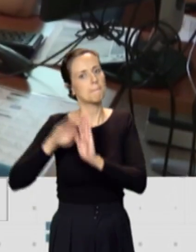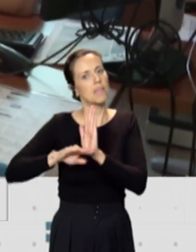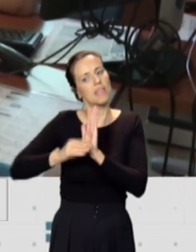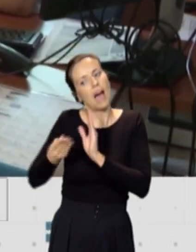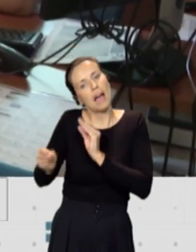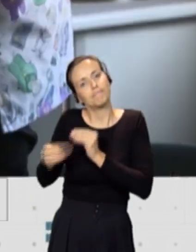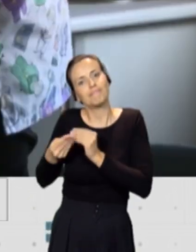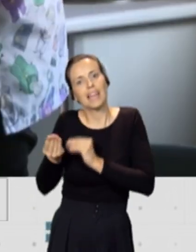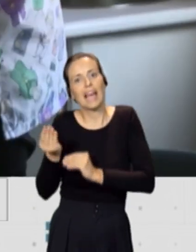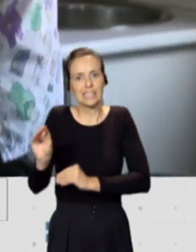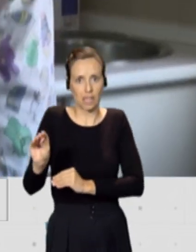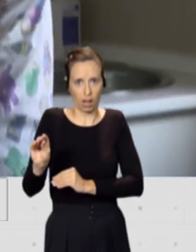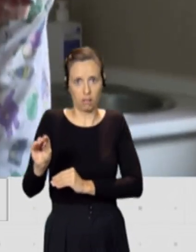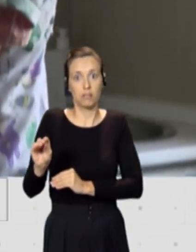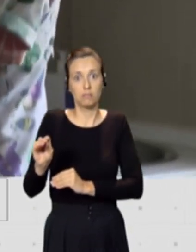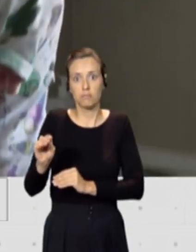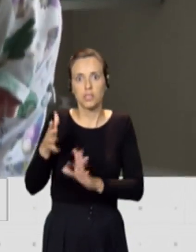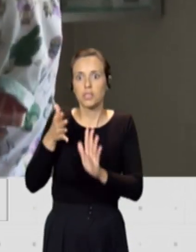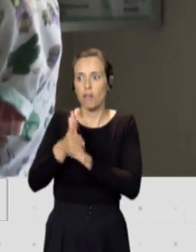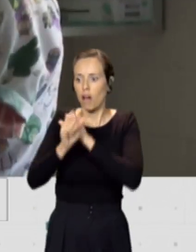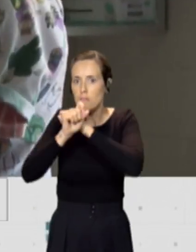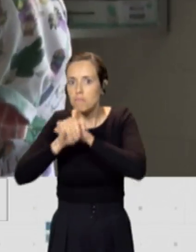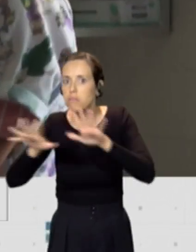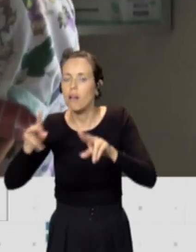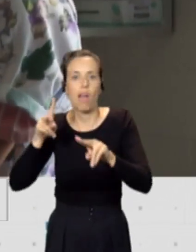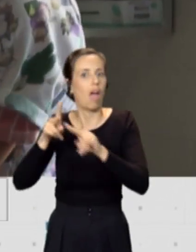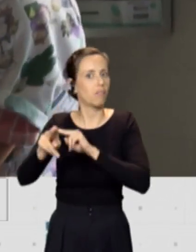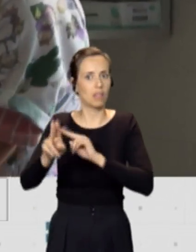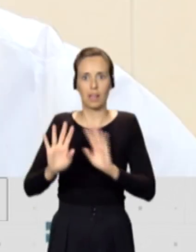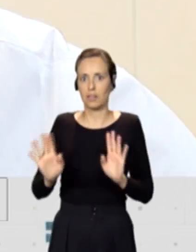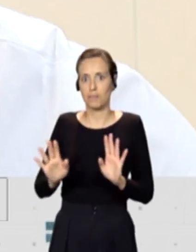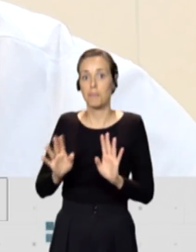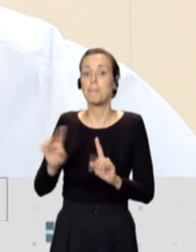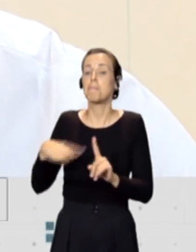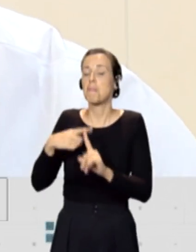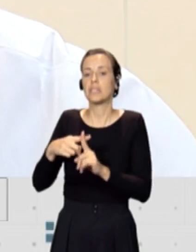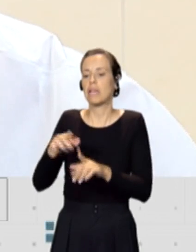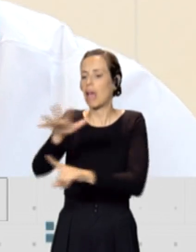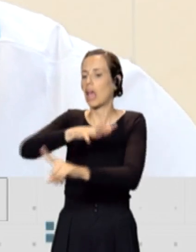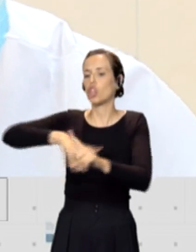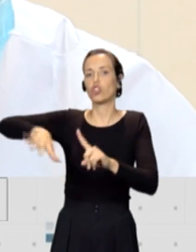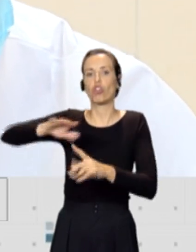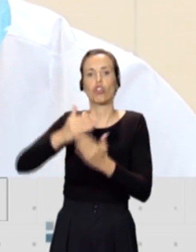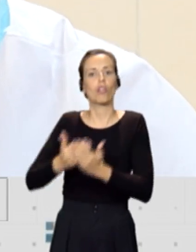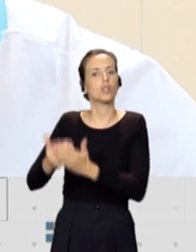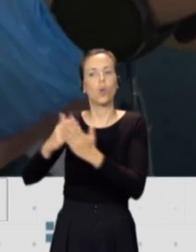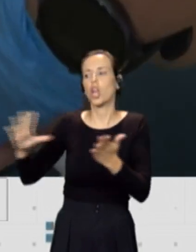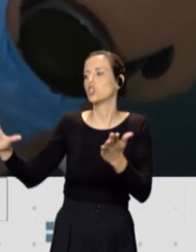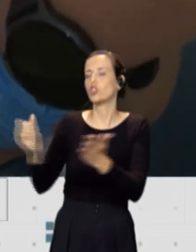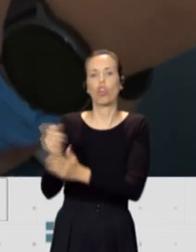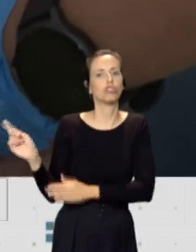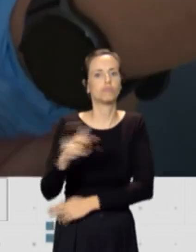para intentar evitar en todo lo posible que aparecieran más casos y ofrecer esta vacunación a todo el entorno escolar. ¿Y se ha